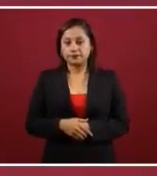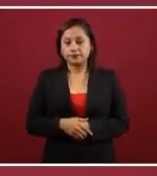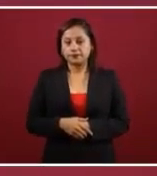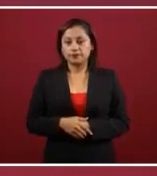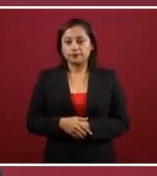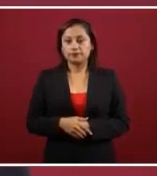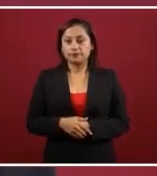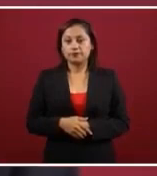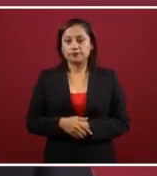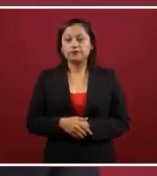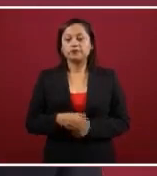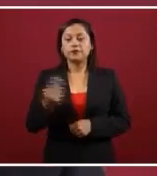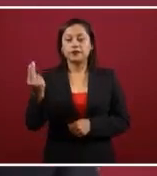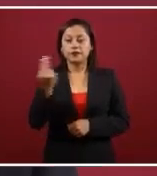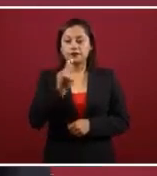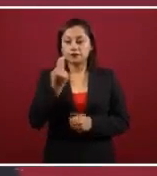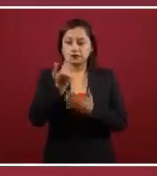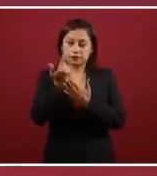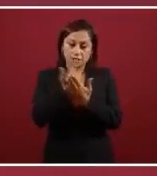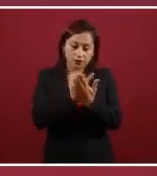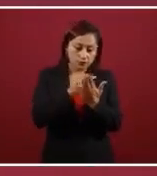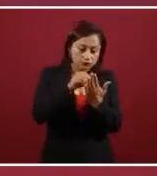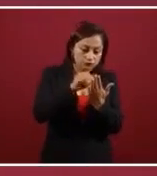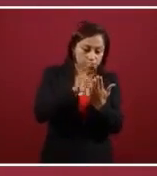primero el inventario de bienes